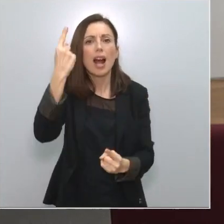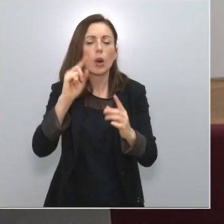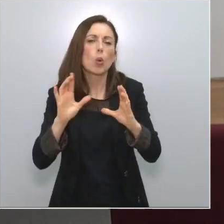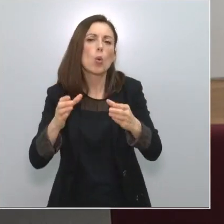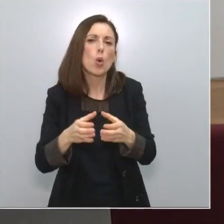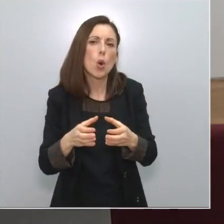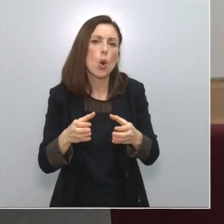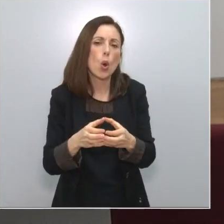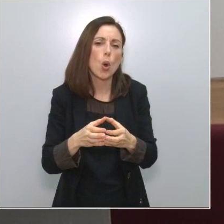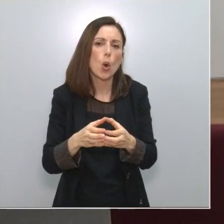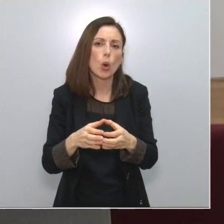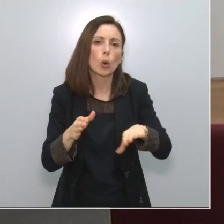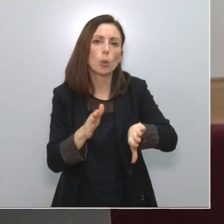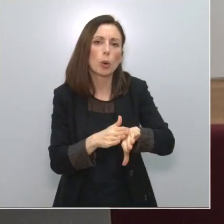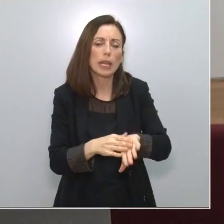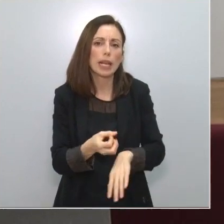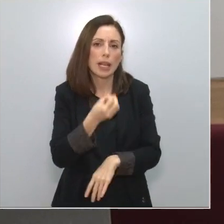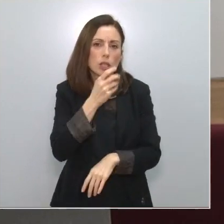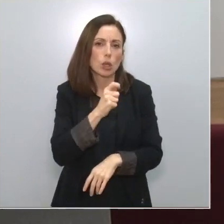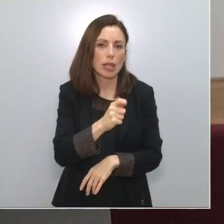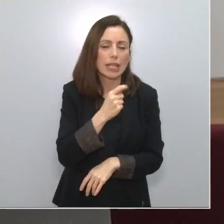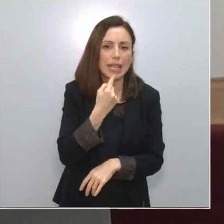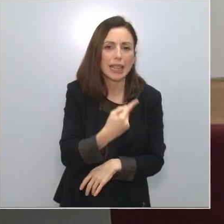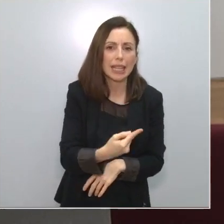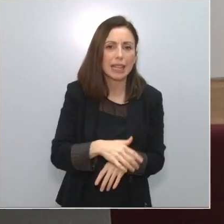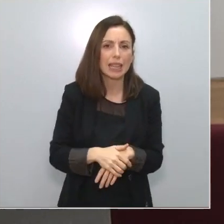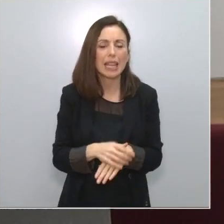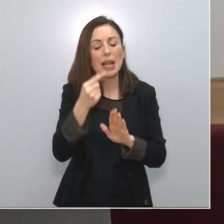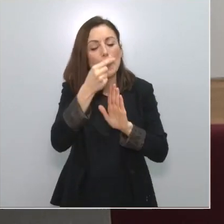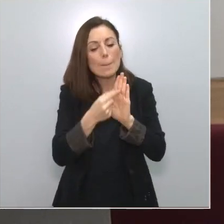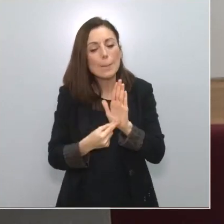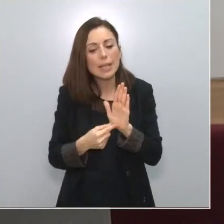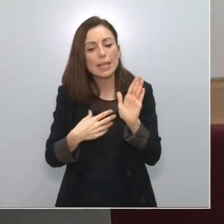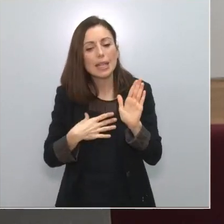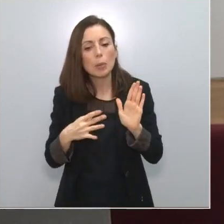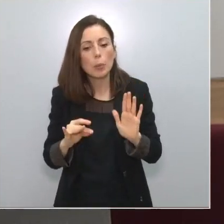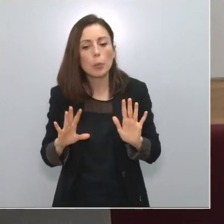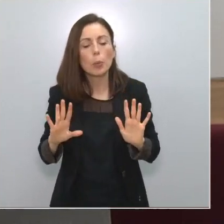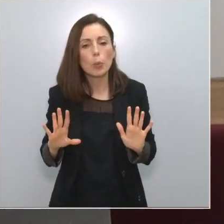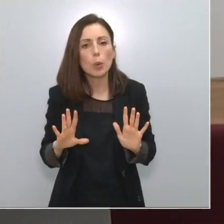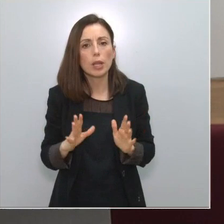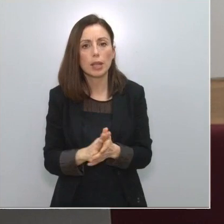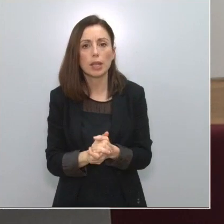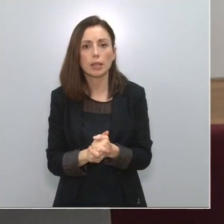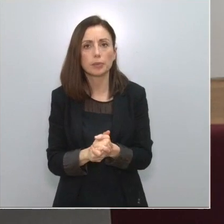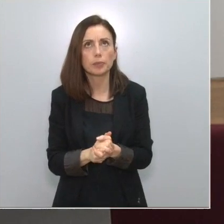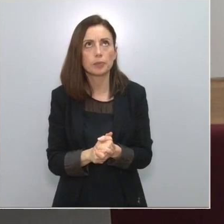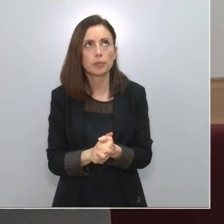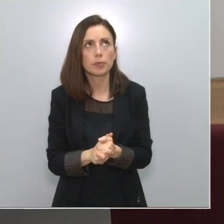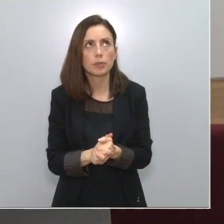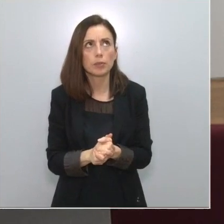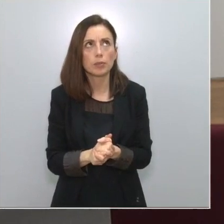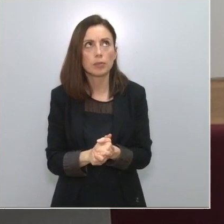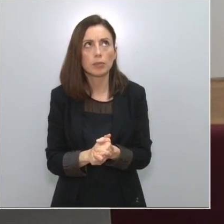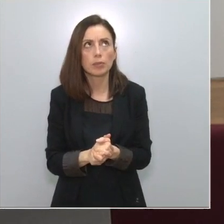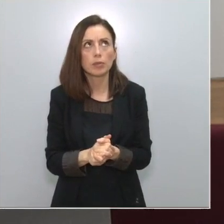han comentado en la conferencia de presidentes la posibilidad de que esas medidas se tomaran de manera territorializada, ya